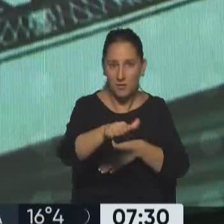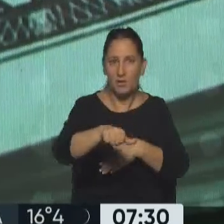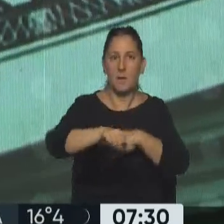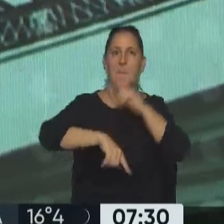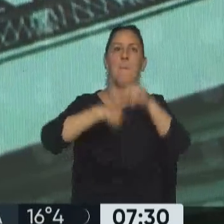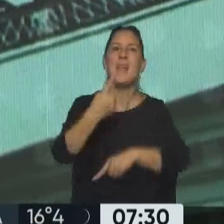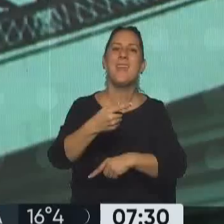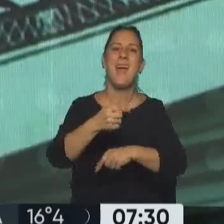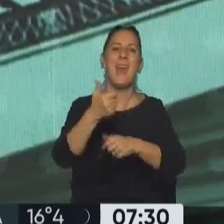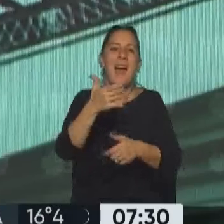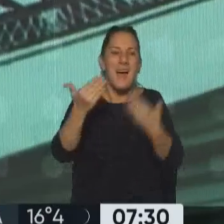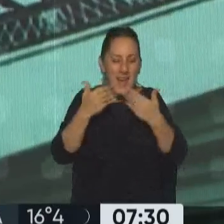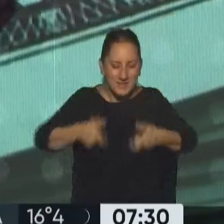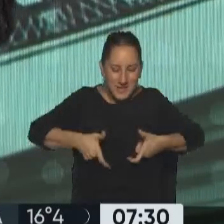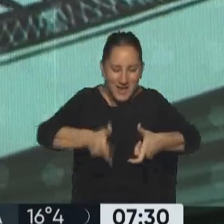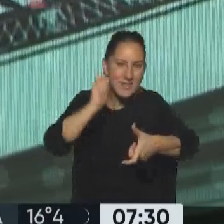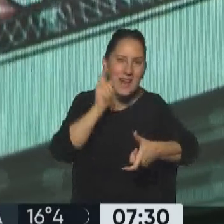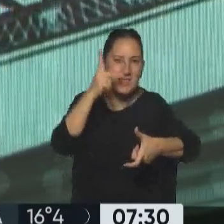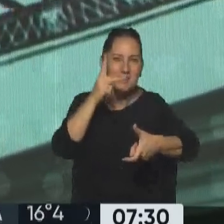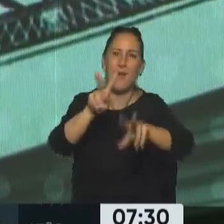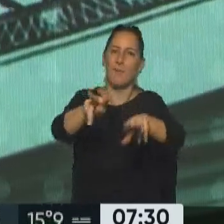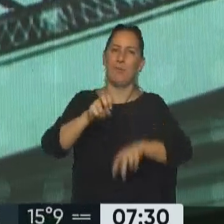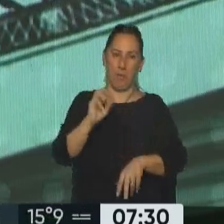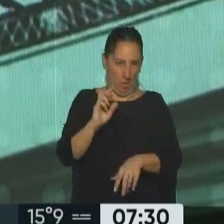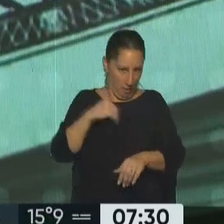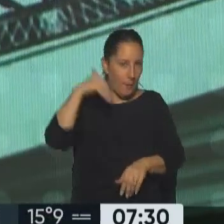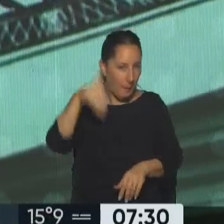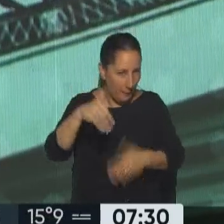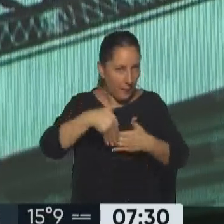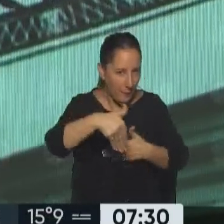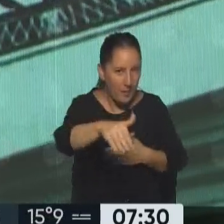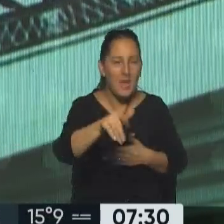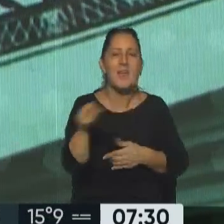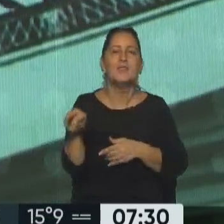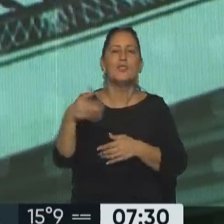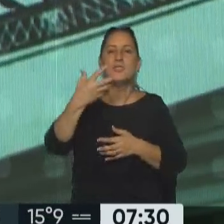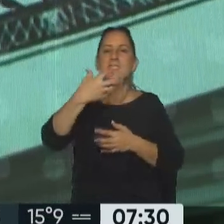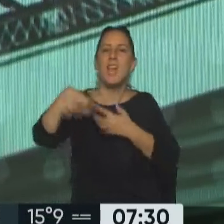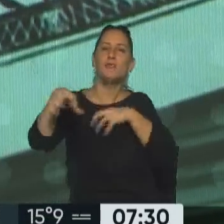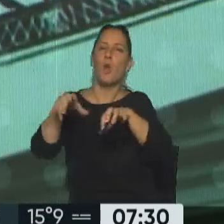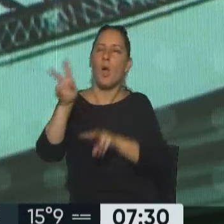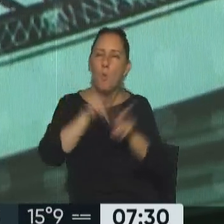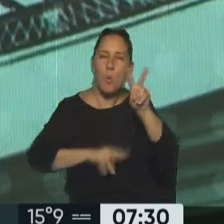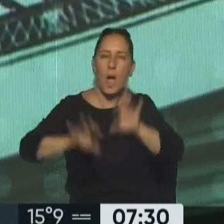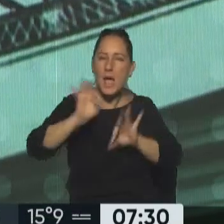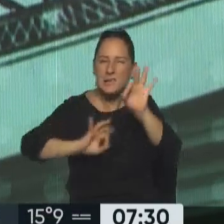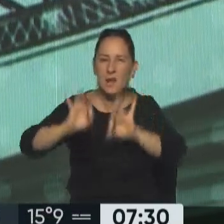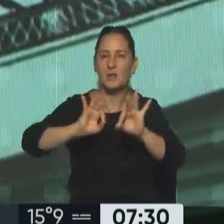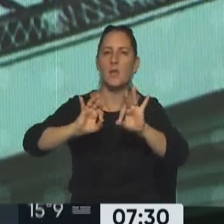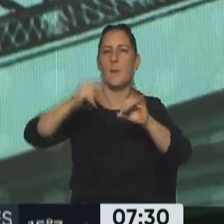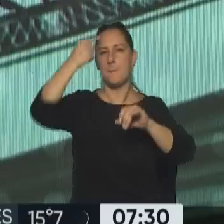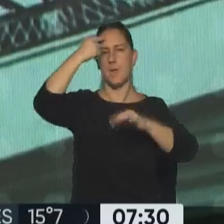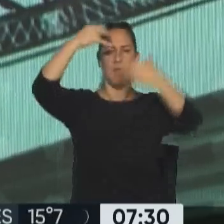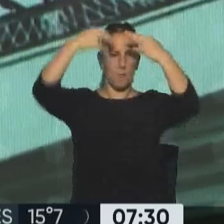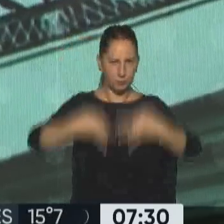del gasoducto. Imagínate, digamos, en aquella época en donde realmente estos sectores estratégicos no se ponían sobre la mesa como política